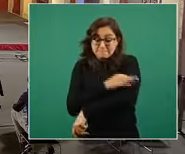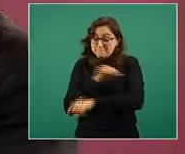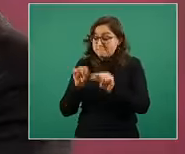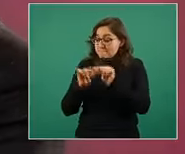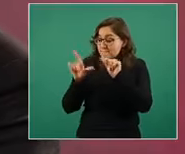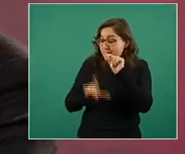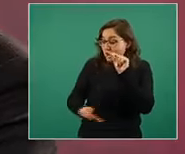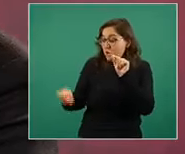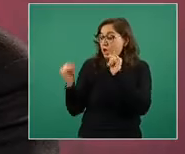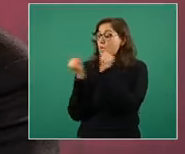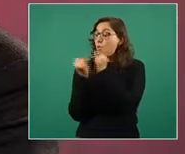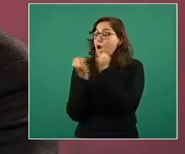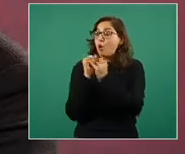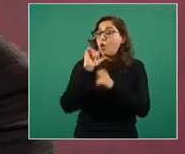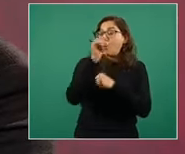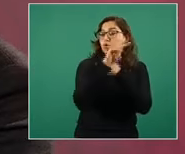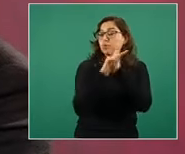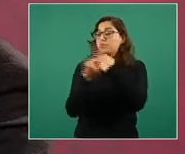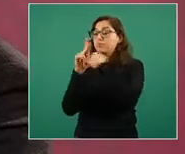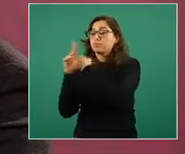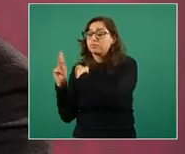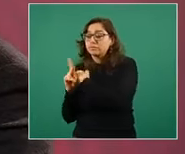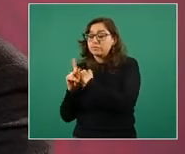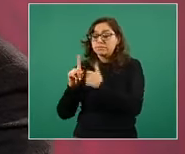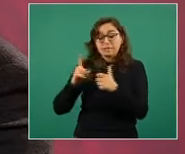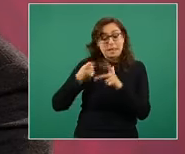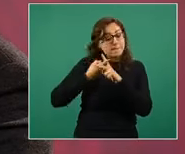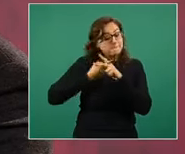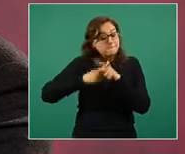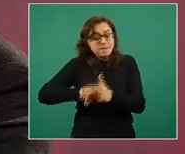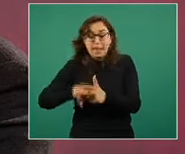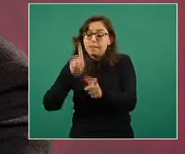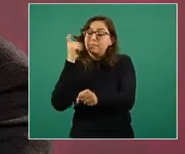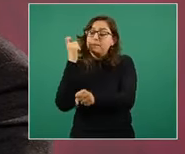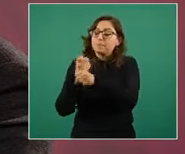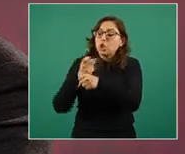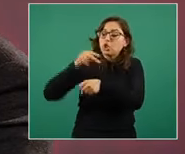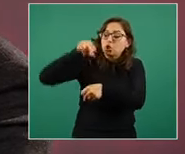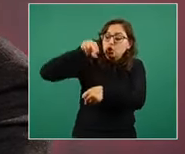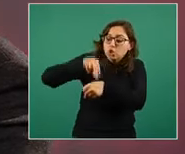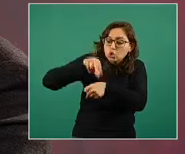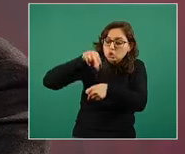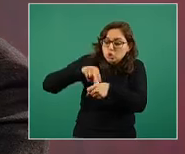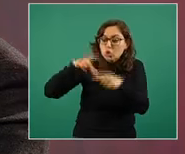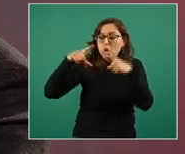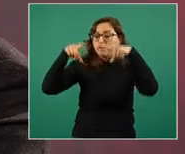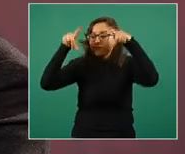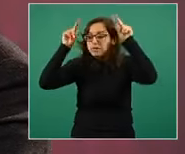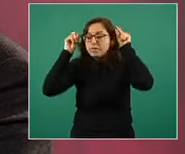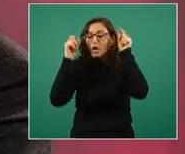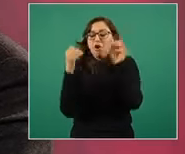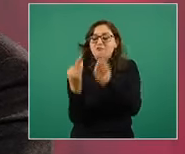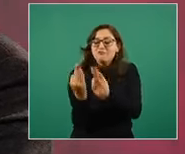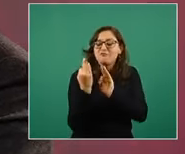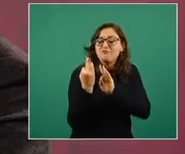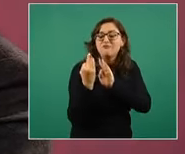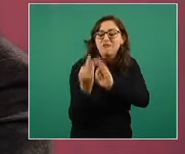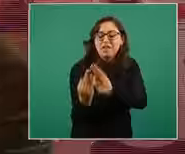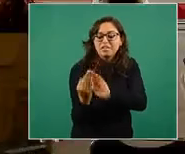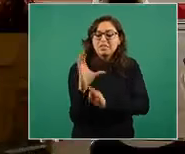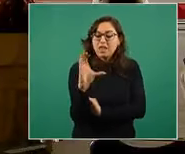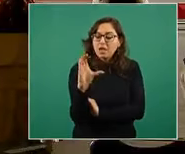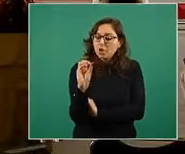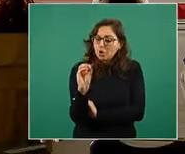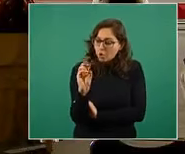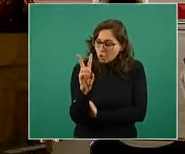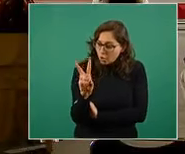países está orientado en el punto inicial de la priorización a personal de salud COVID, el personal que está en las